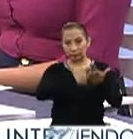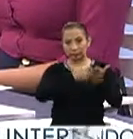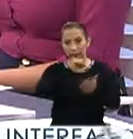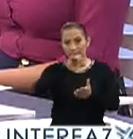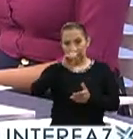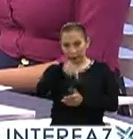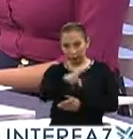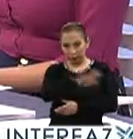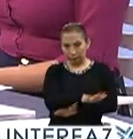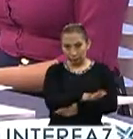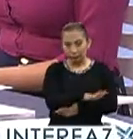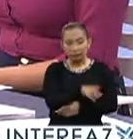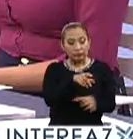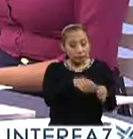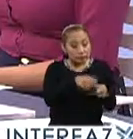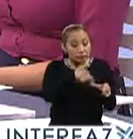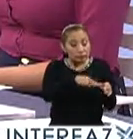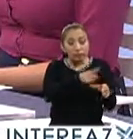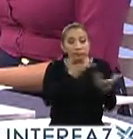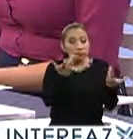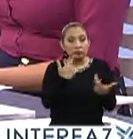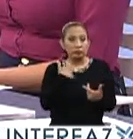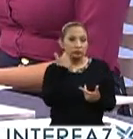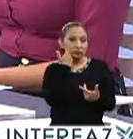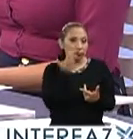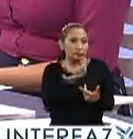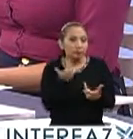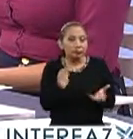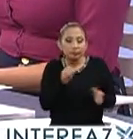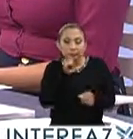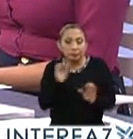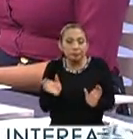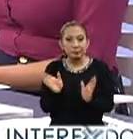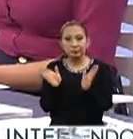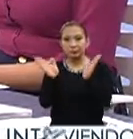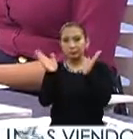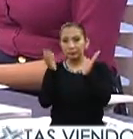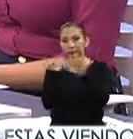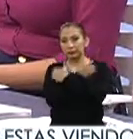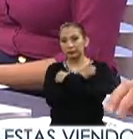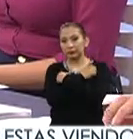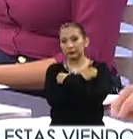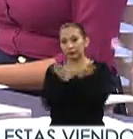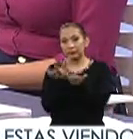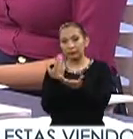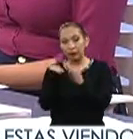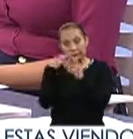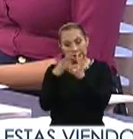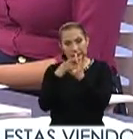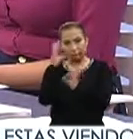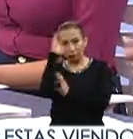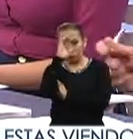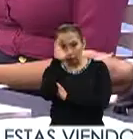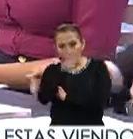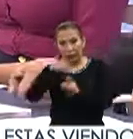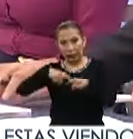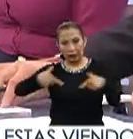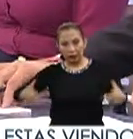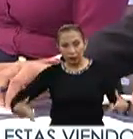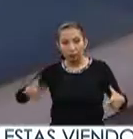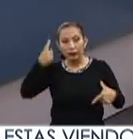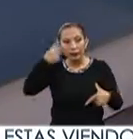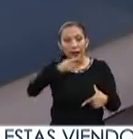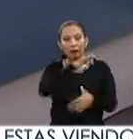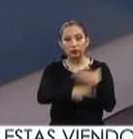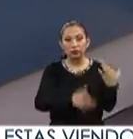de Educación Pública en donde lo que procuramos es promover la educación con pertinencia cultural y lingüística